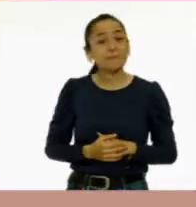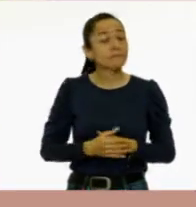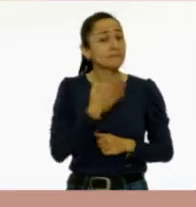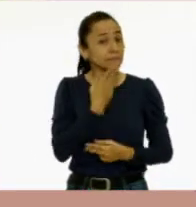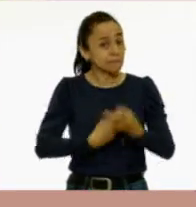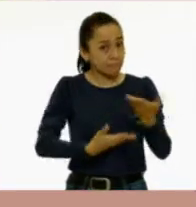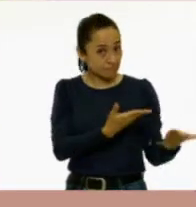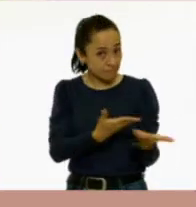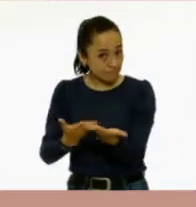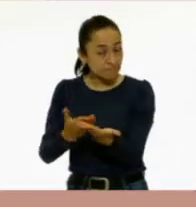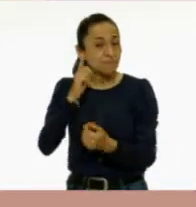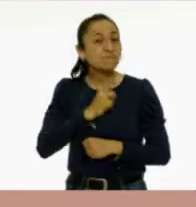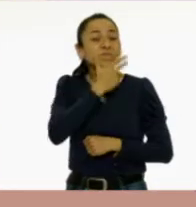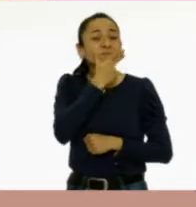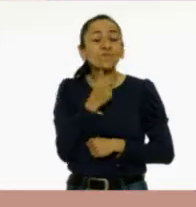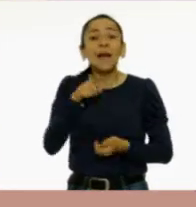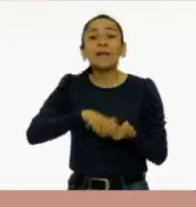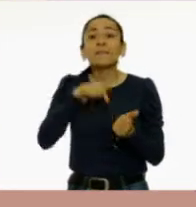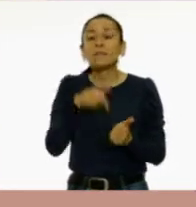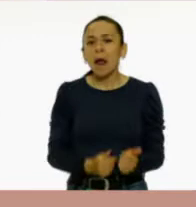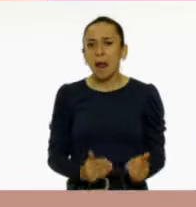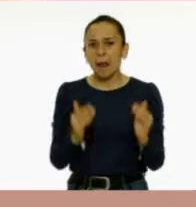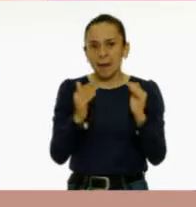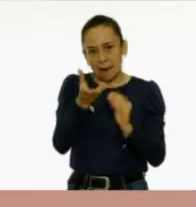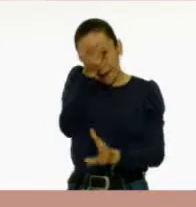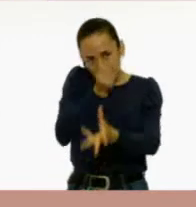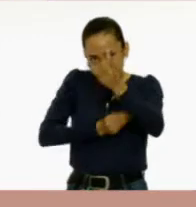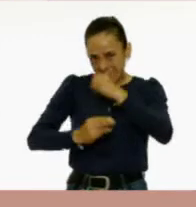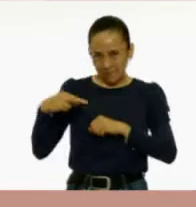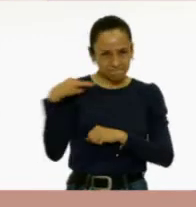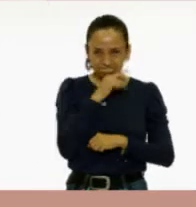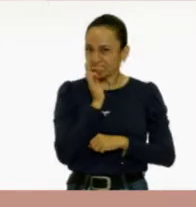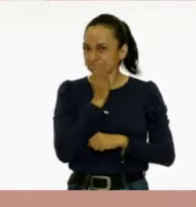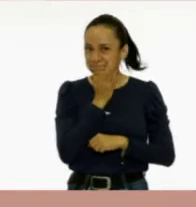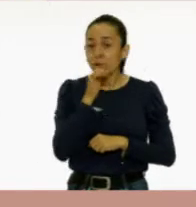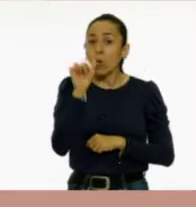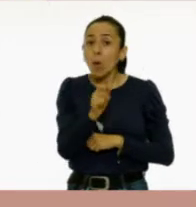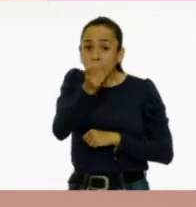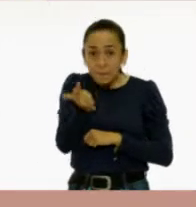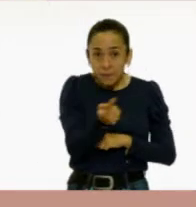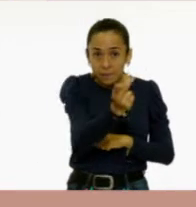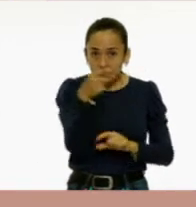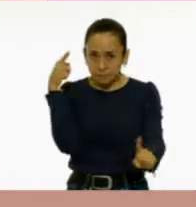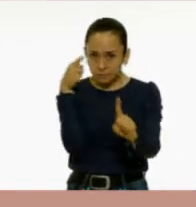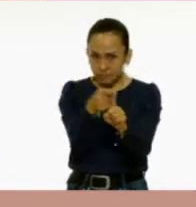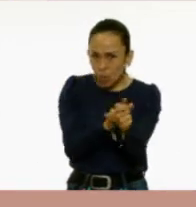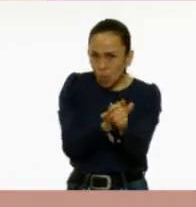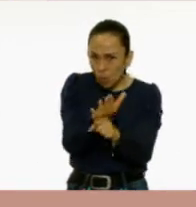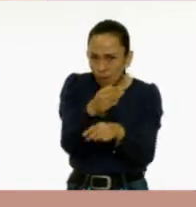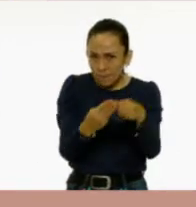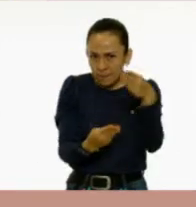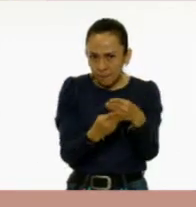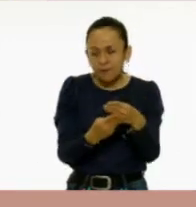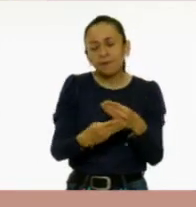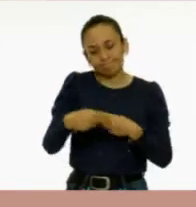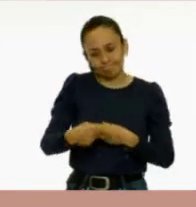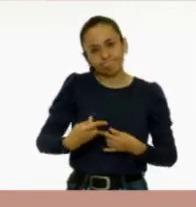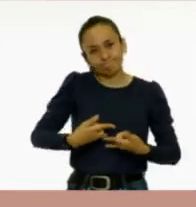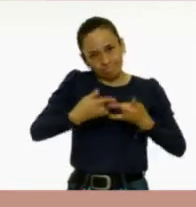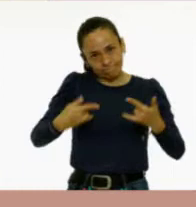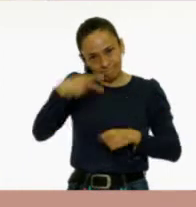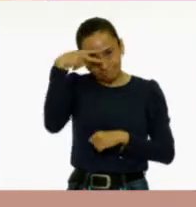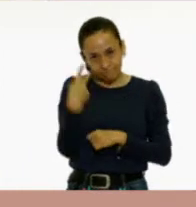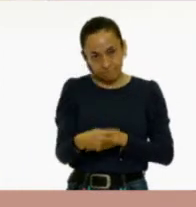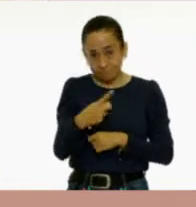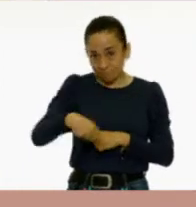Bienvenidos y bienvenidas a Aprende Rápido. Nuestra pregunta de hoy es del eje temático Historia de México.